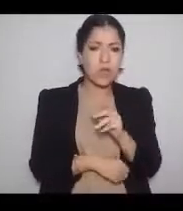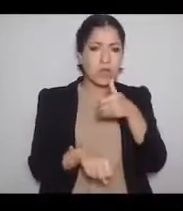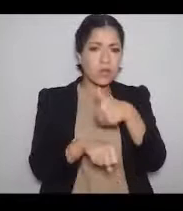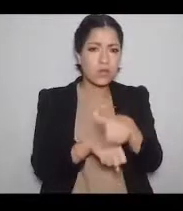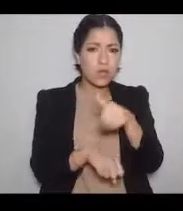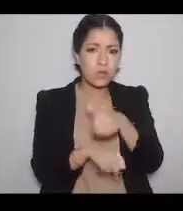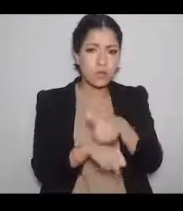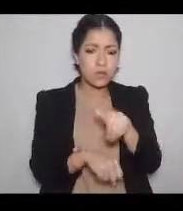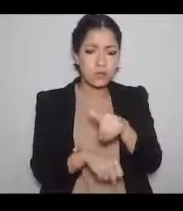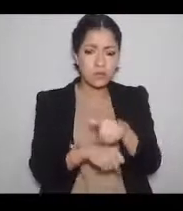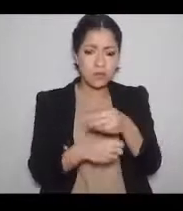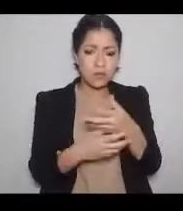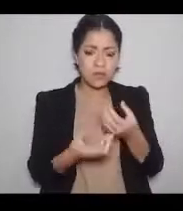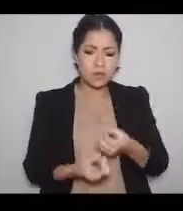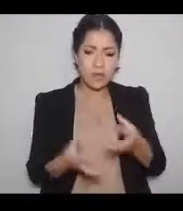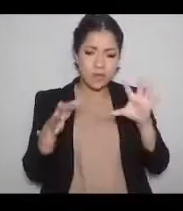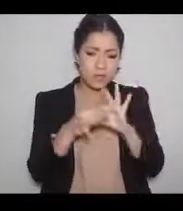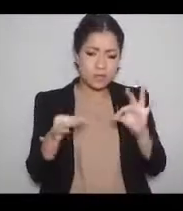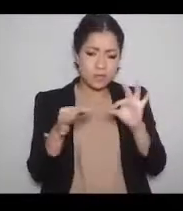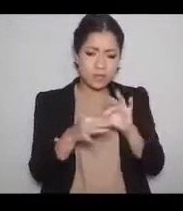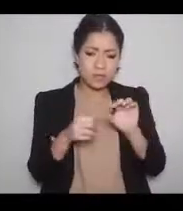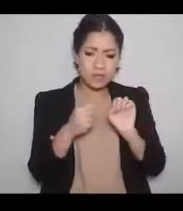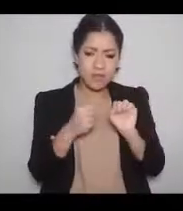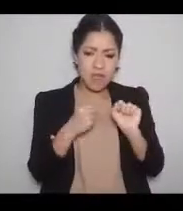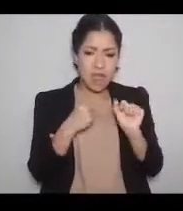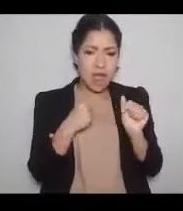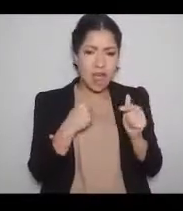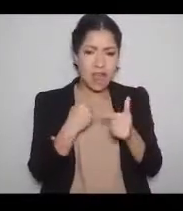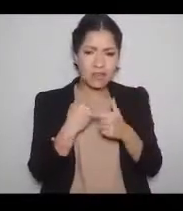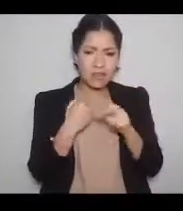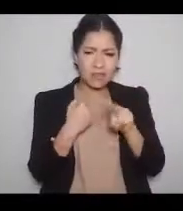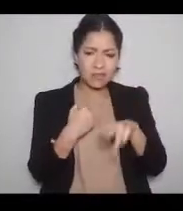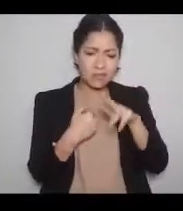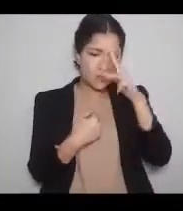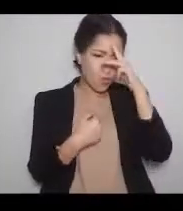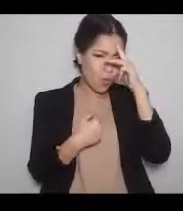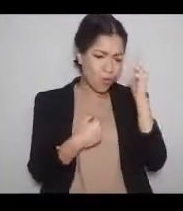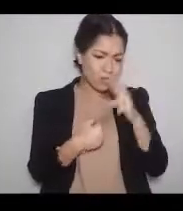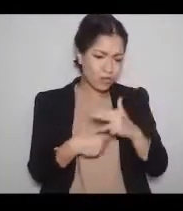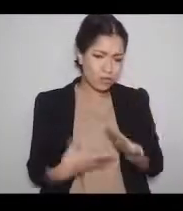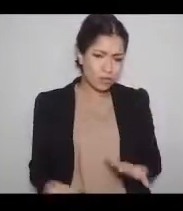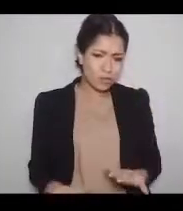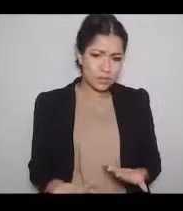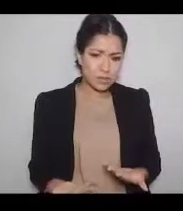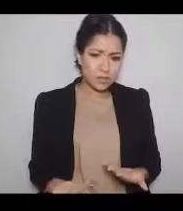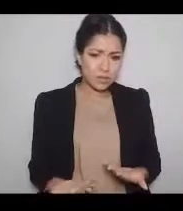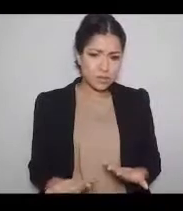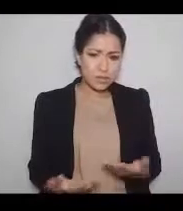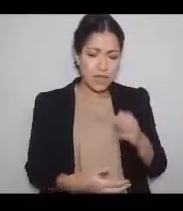La elipse. Dejaste de creer en Dios, Kepler. Creí más en él.